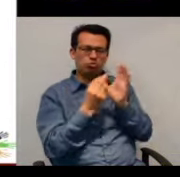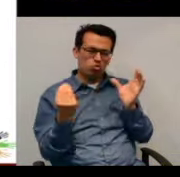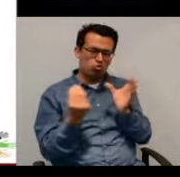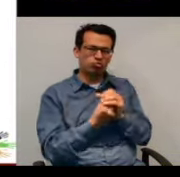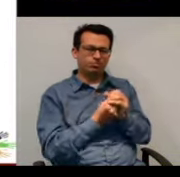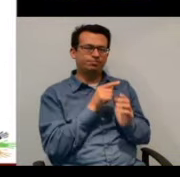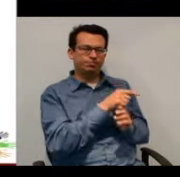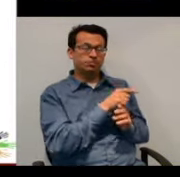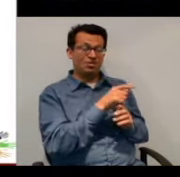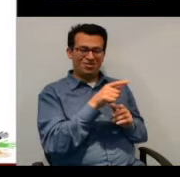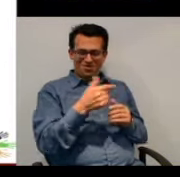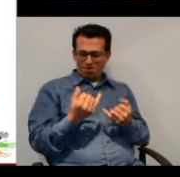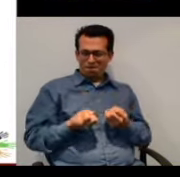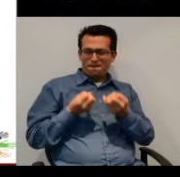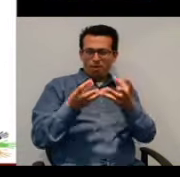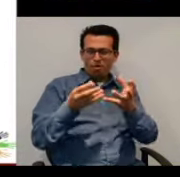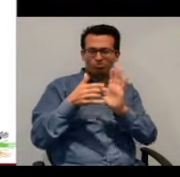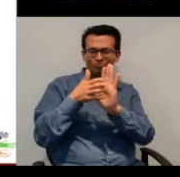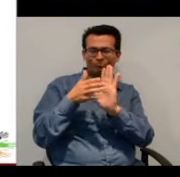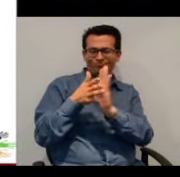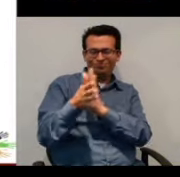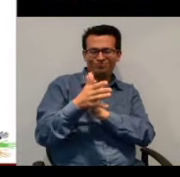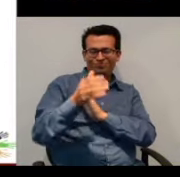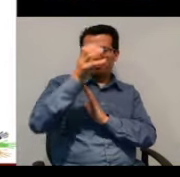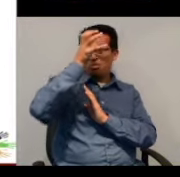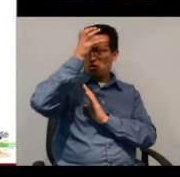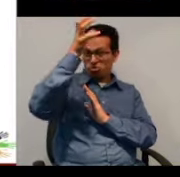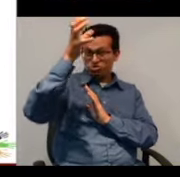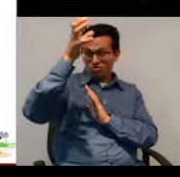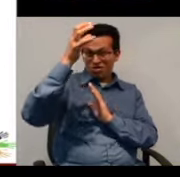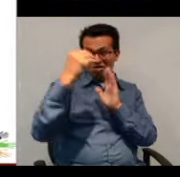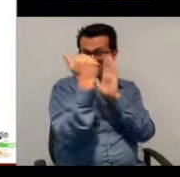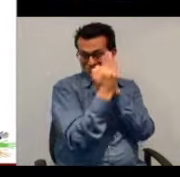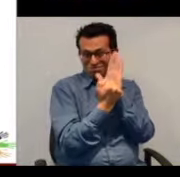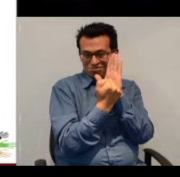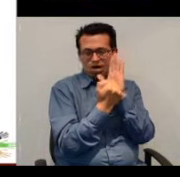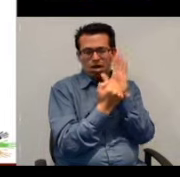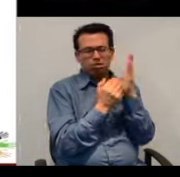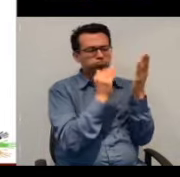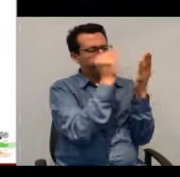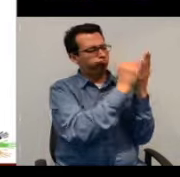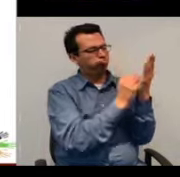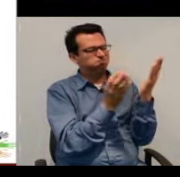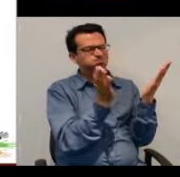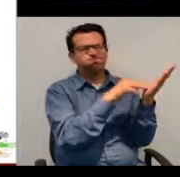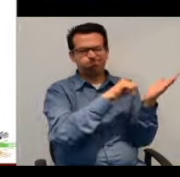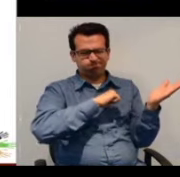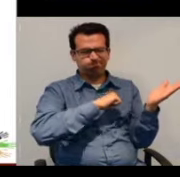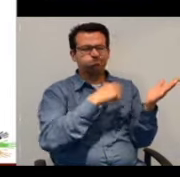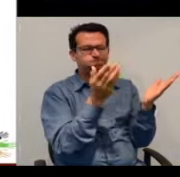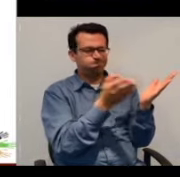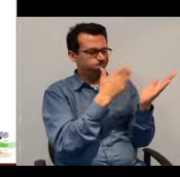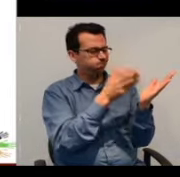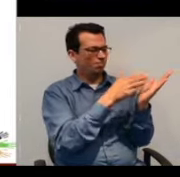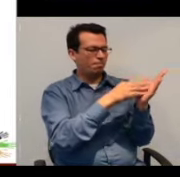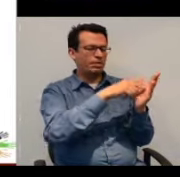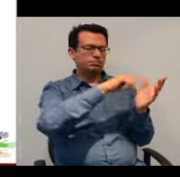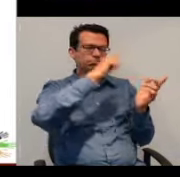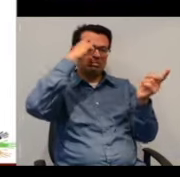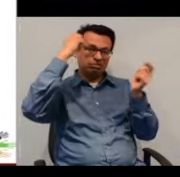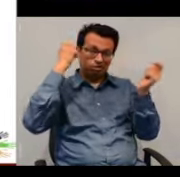enfoque conceptual que les acabo de mencionar y anuncia unas estrategias y unas acciones específicas